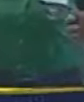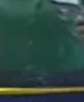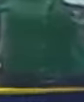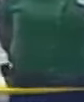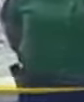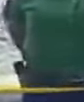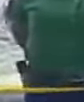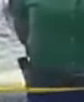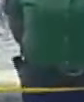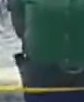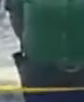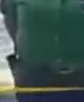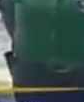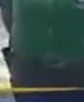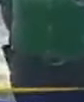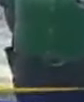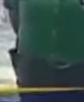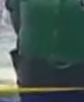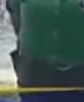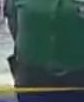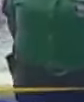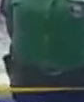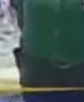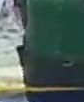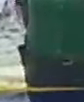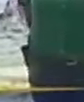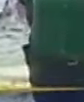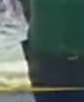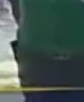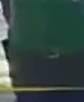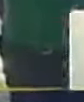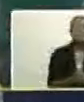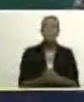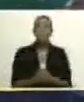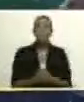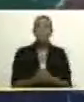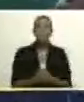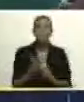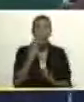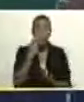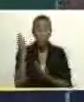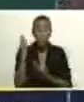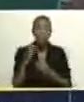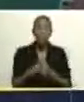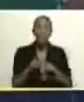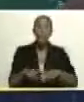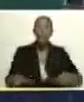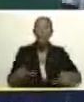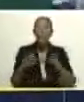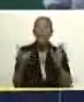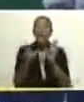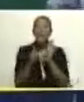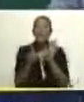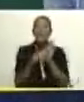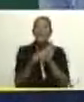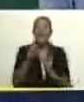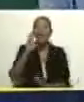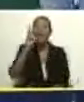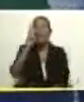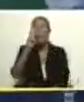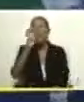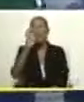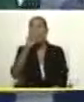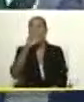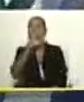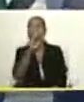Pérez Bonalde, que quedó, bueno, de paquete, quedó como nuevo. Viernes de